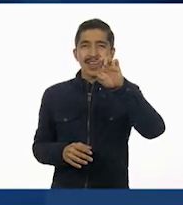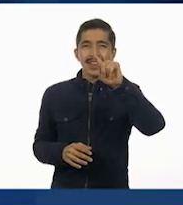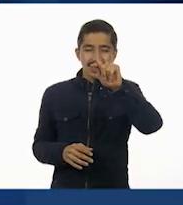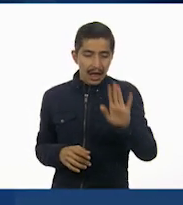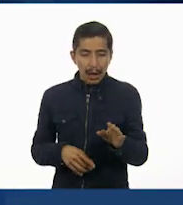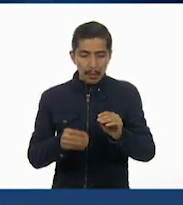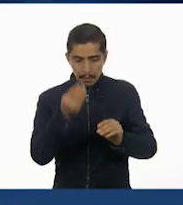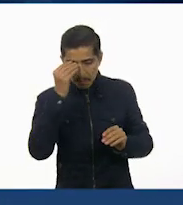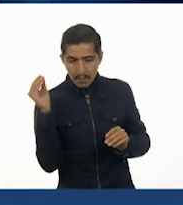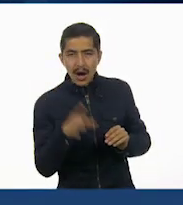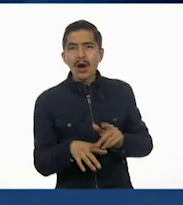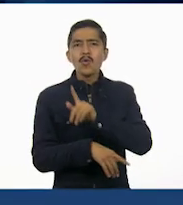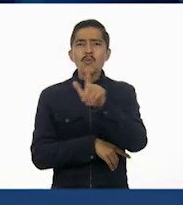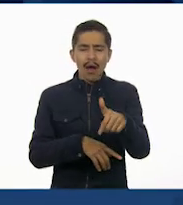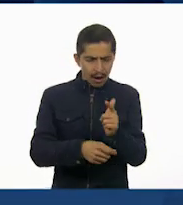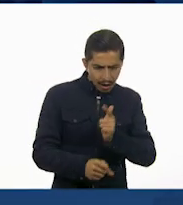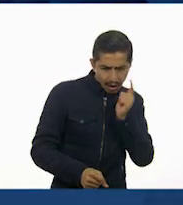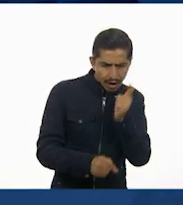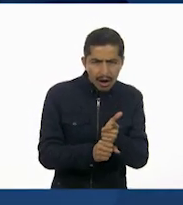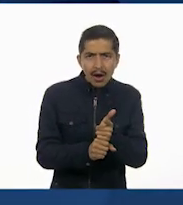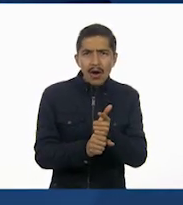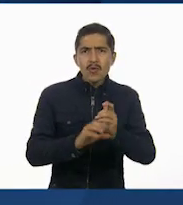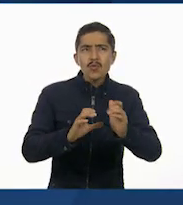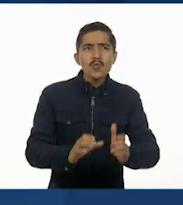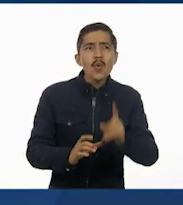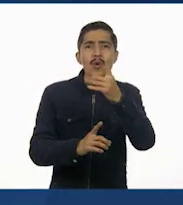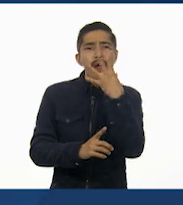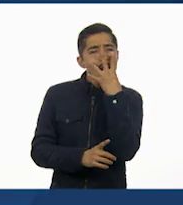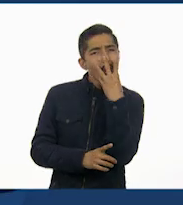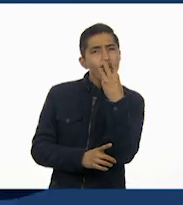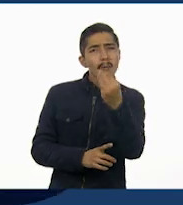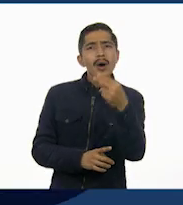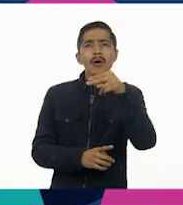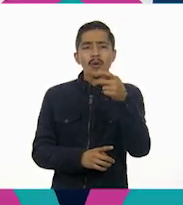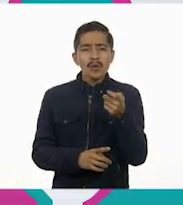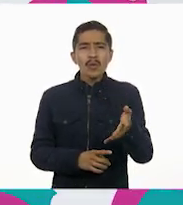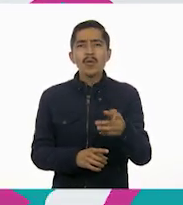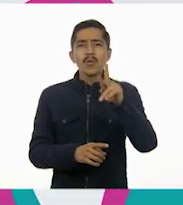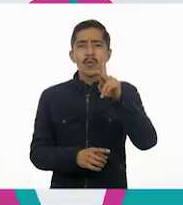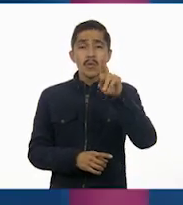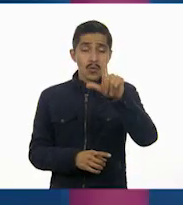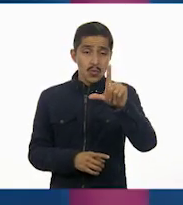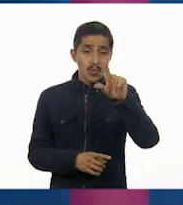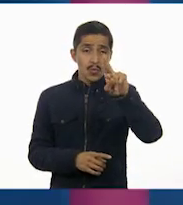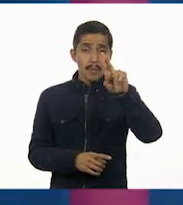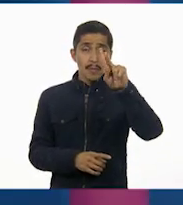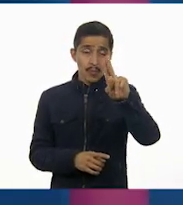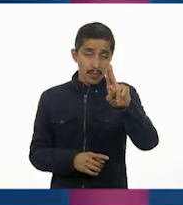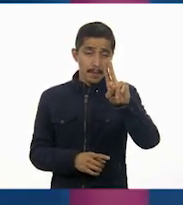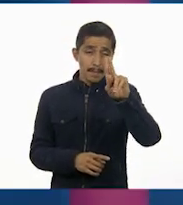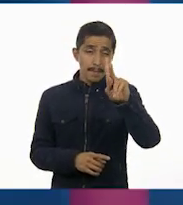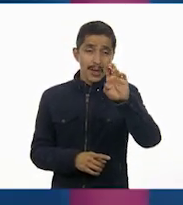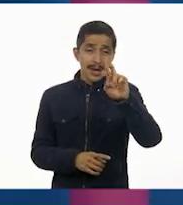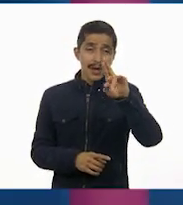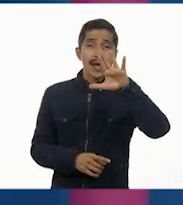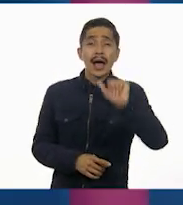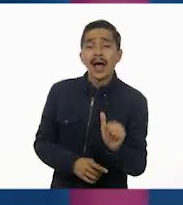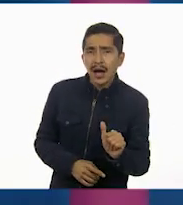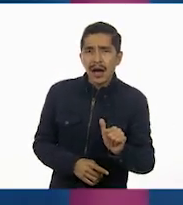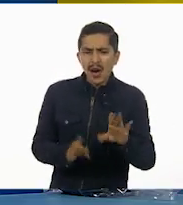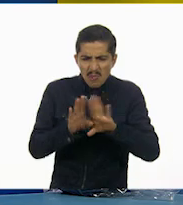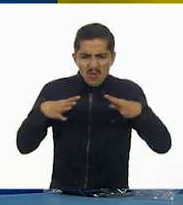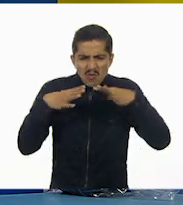Luego fueron encontrados y cuidados por una loba llamada Luperca. ¡Qué interesante! Pero entonces, ¿cómo se fundó